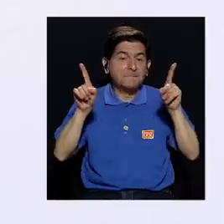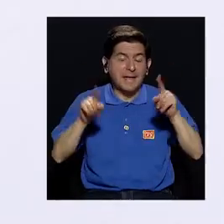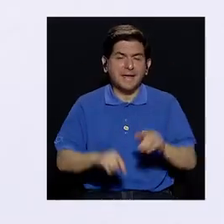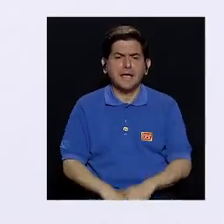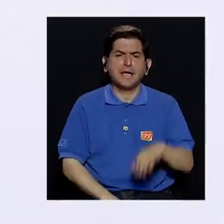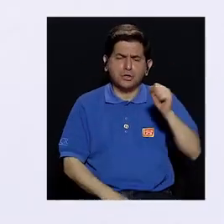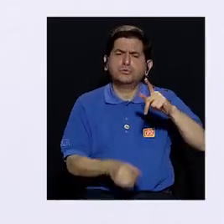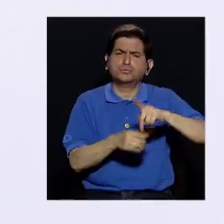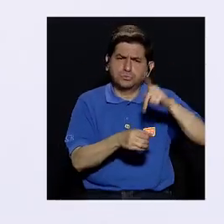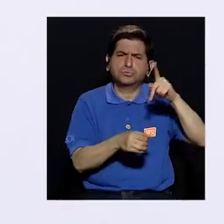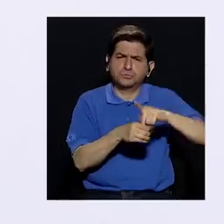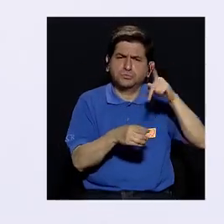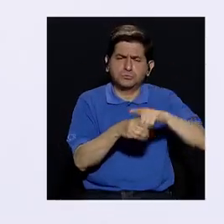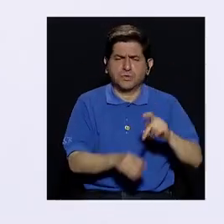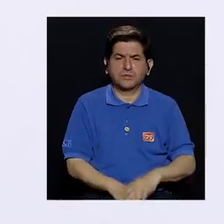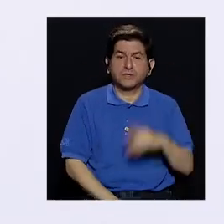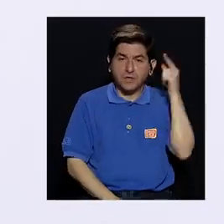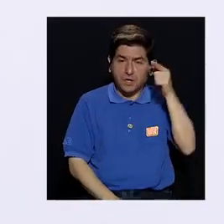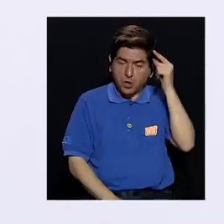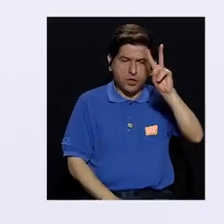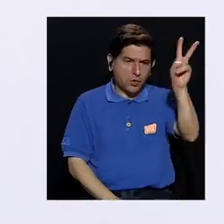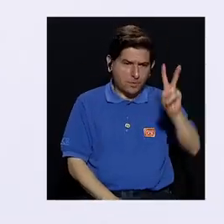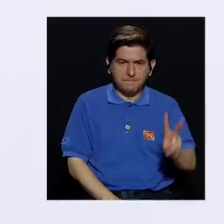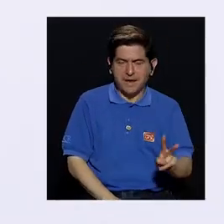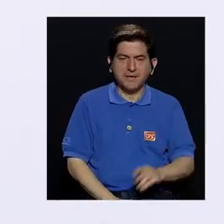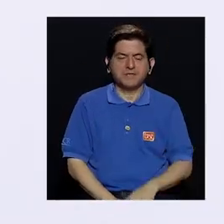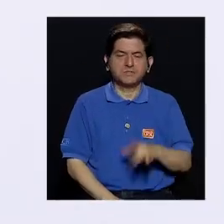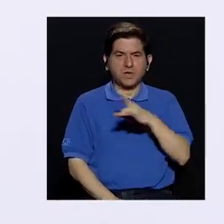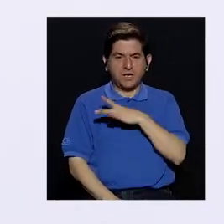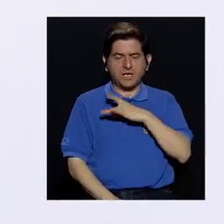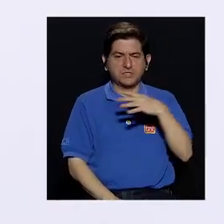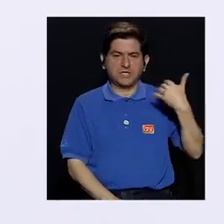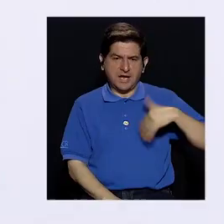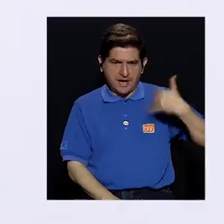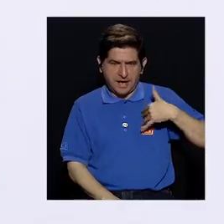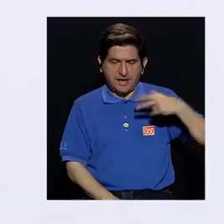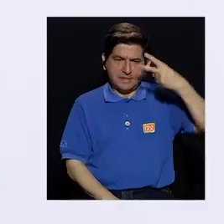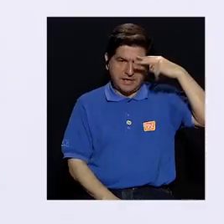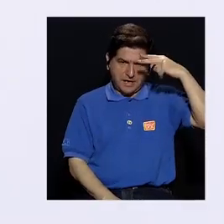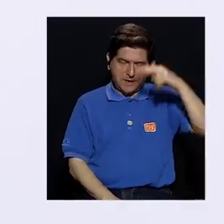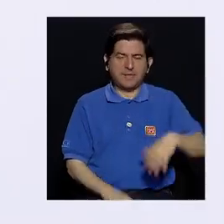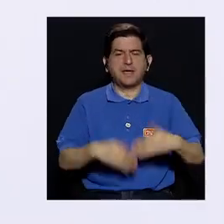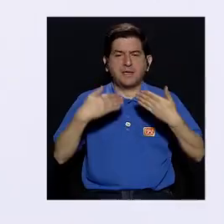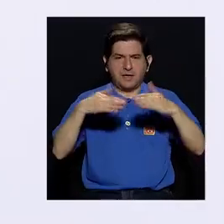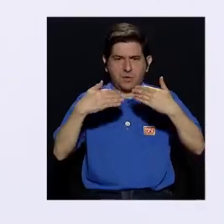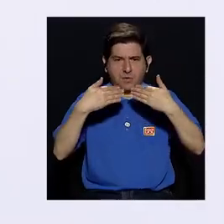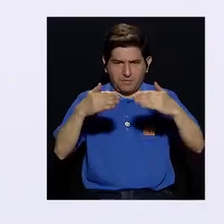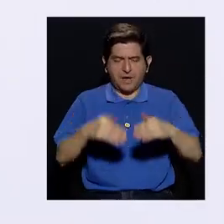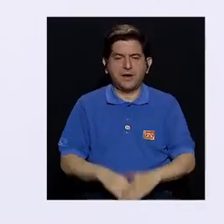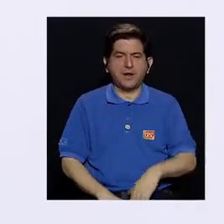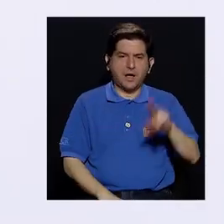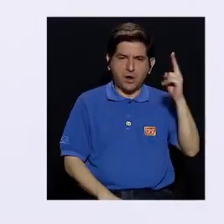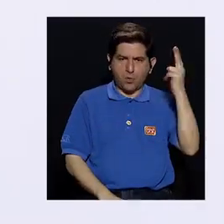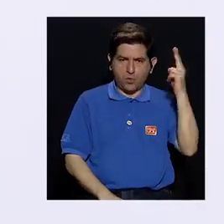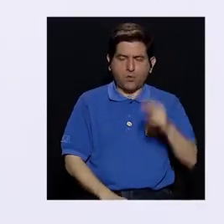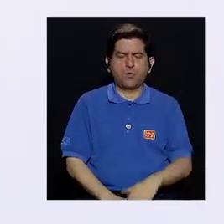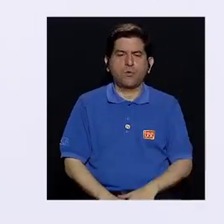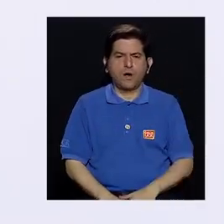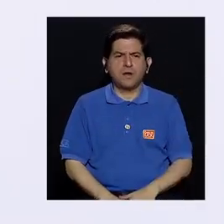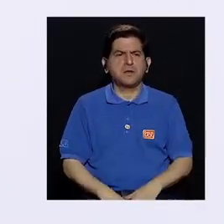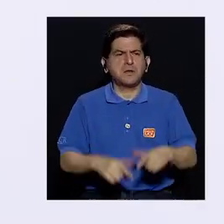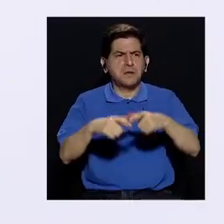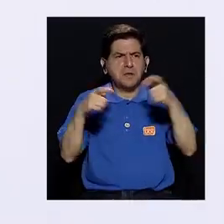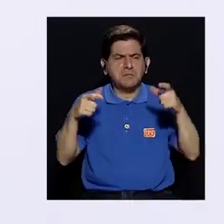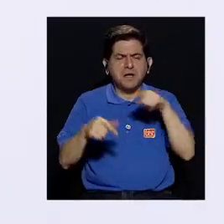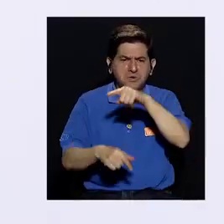si han participado pues desde luego venezuela chile argentina méxico panamá uruguay y